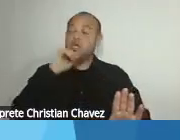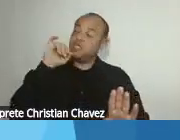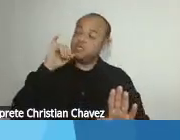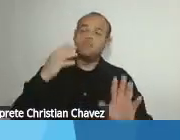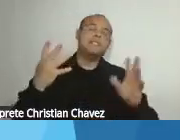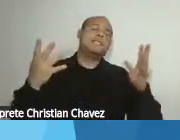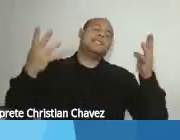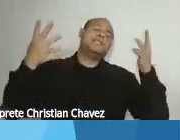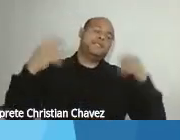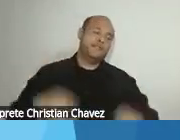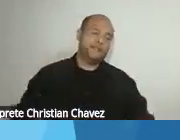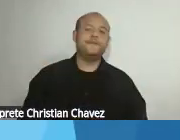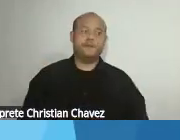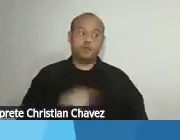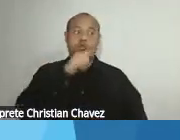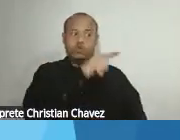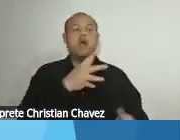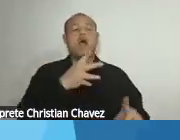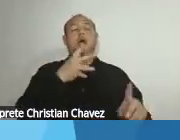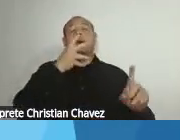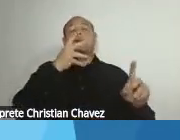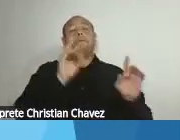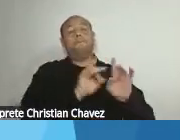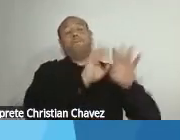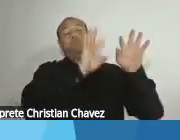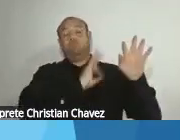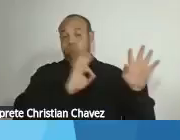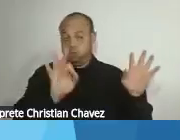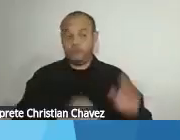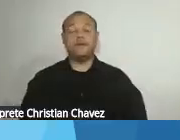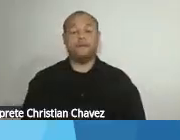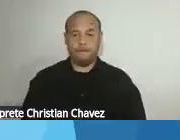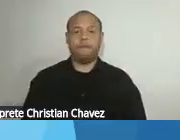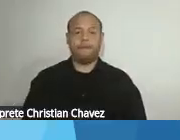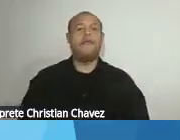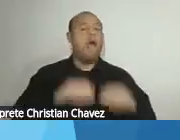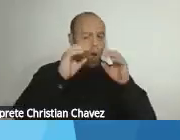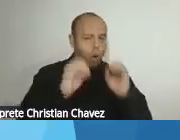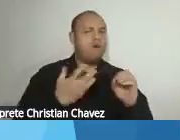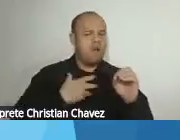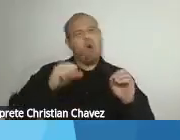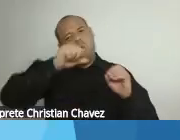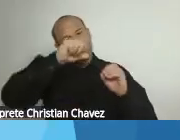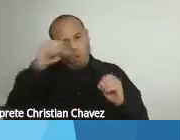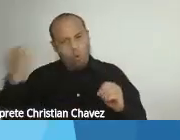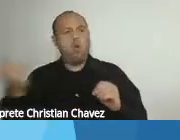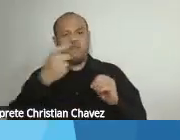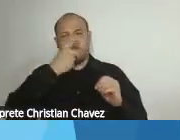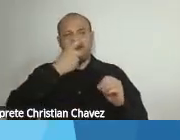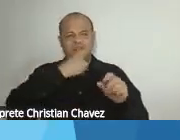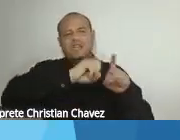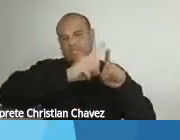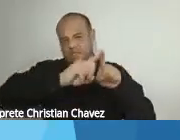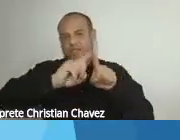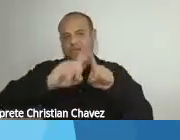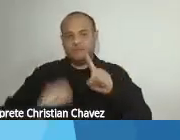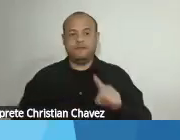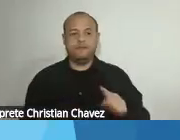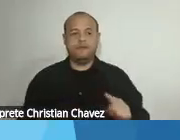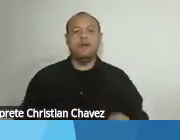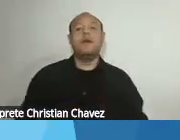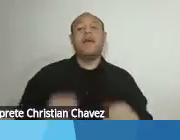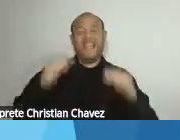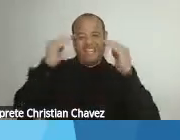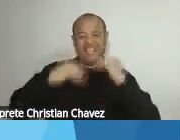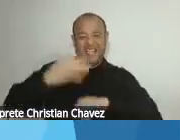clasificación tenemos otros tipos específicos de diabetes, ¿sí? En esta categoría de otros tipos específicos